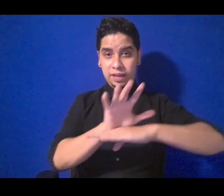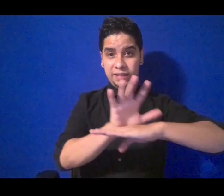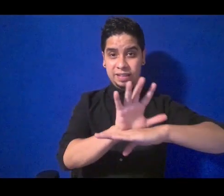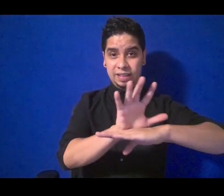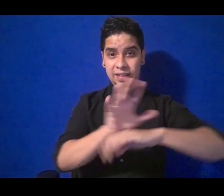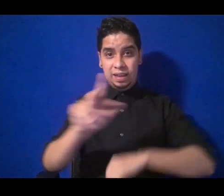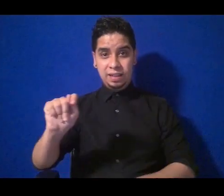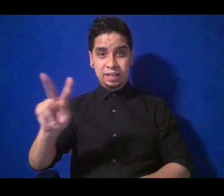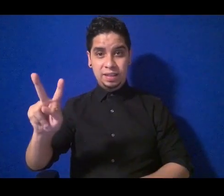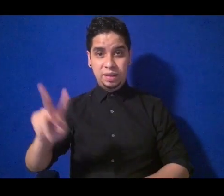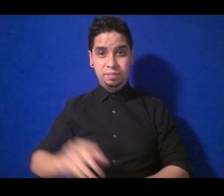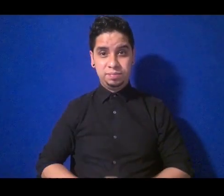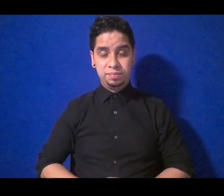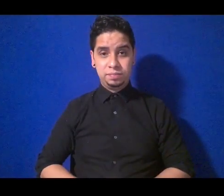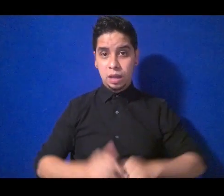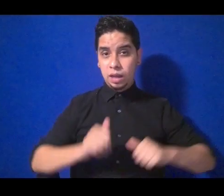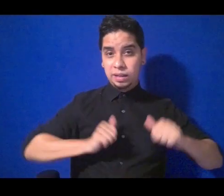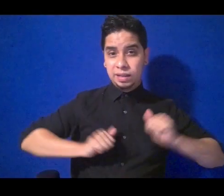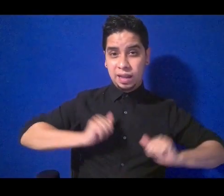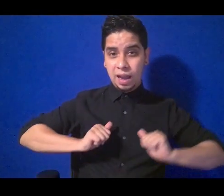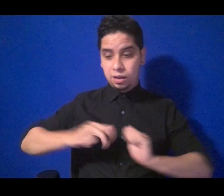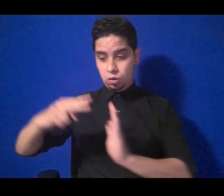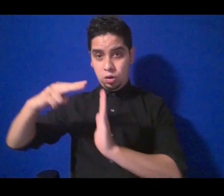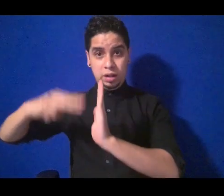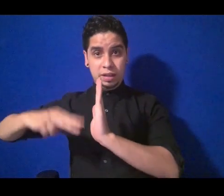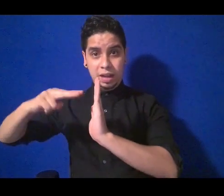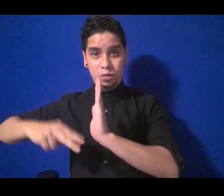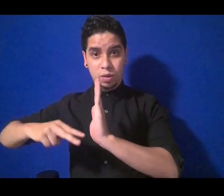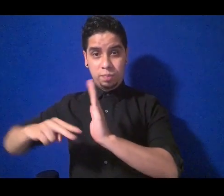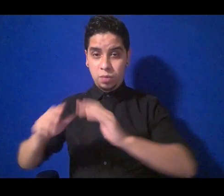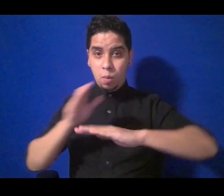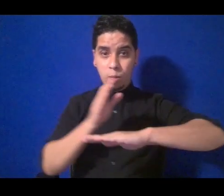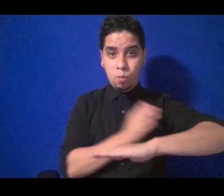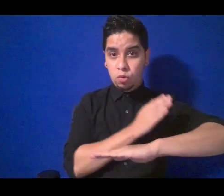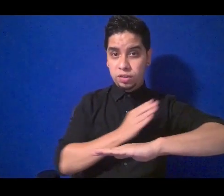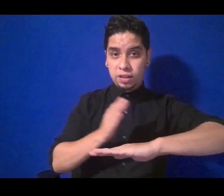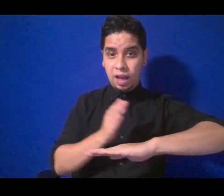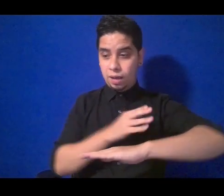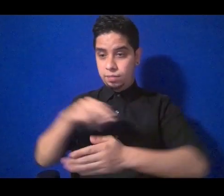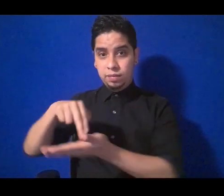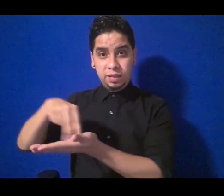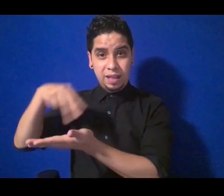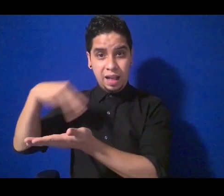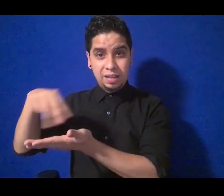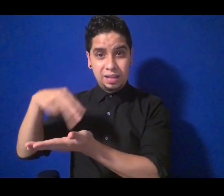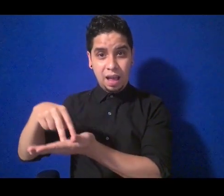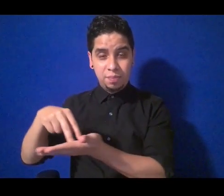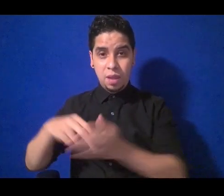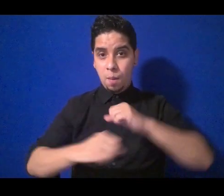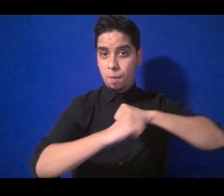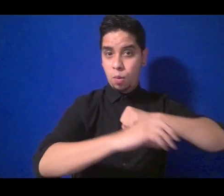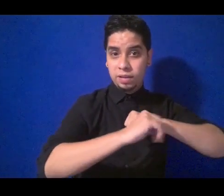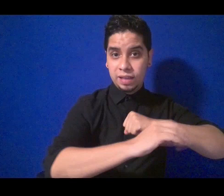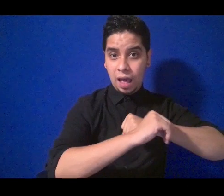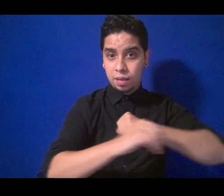cine y televisión, teatro y literatura, música, danza,